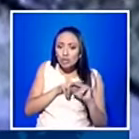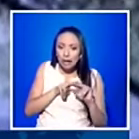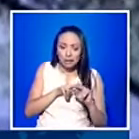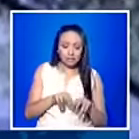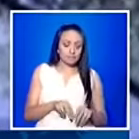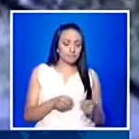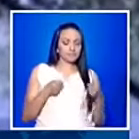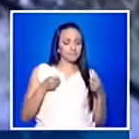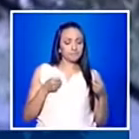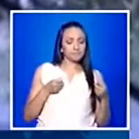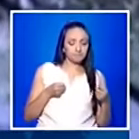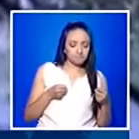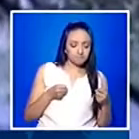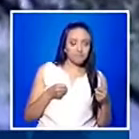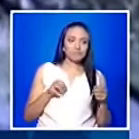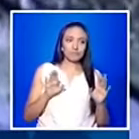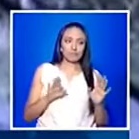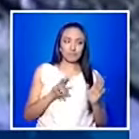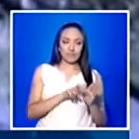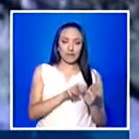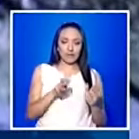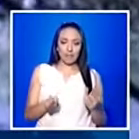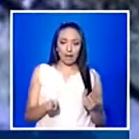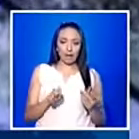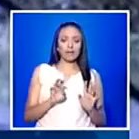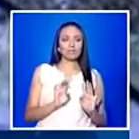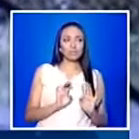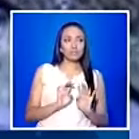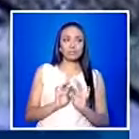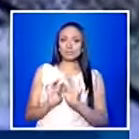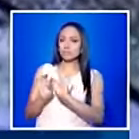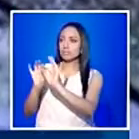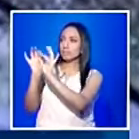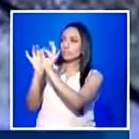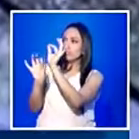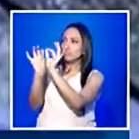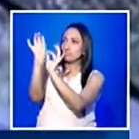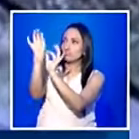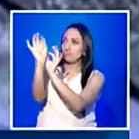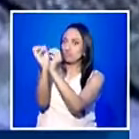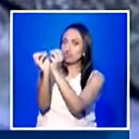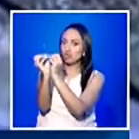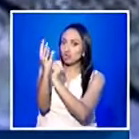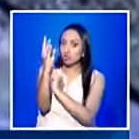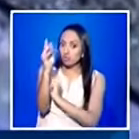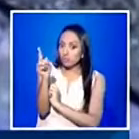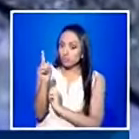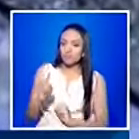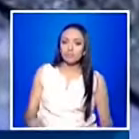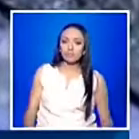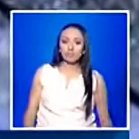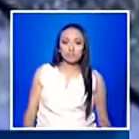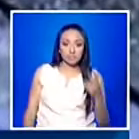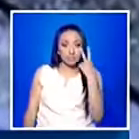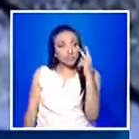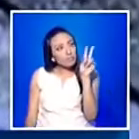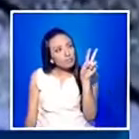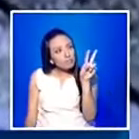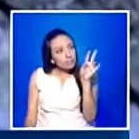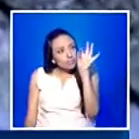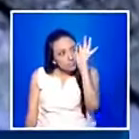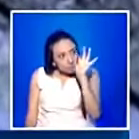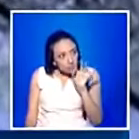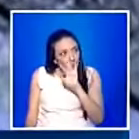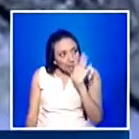y enciende los arbustos. Ahí, miren, justo ahí. Ahí se ve una llamita. Él mira incluso cómo se encienden las